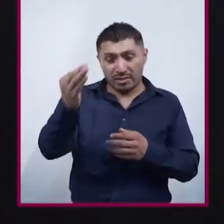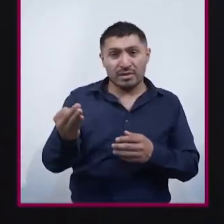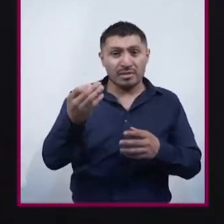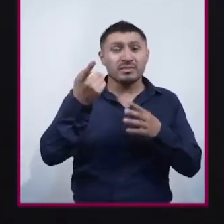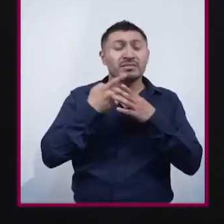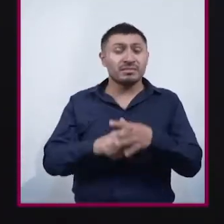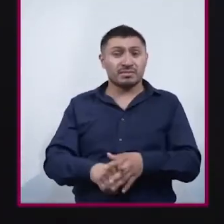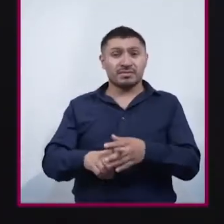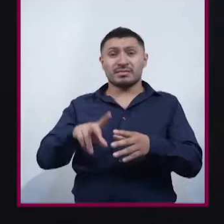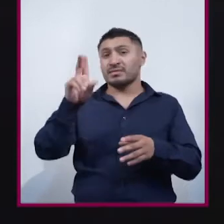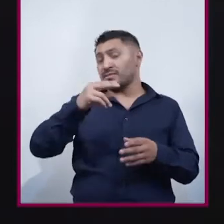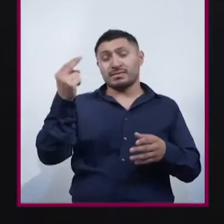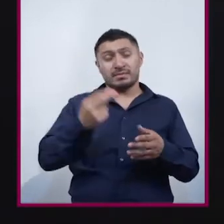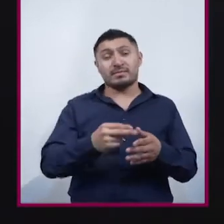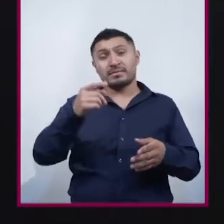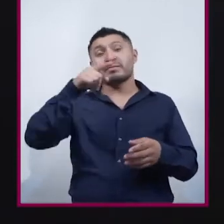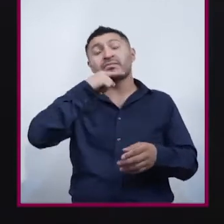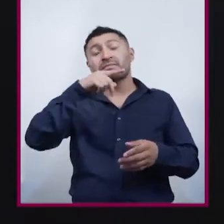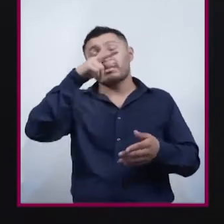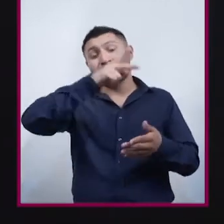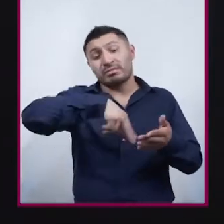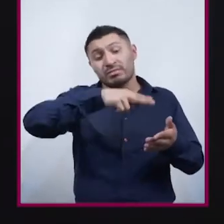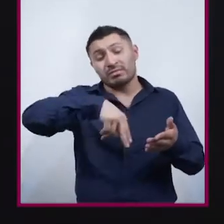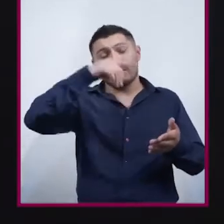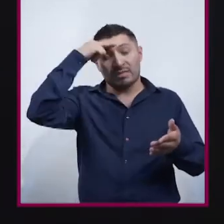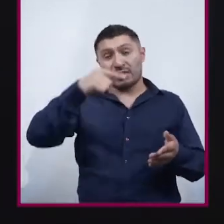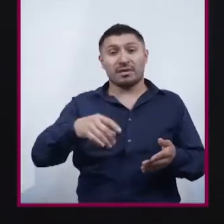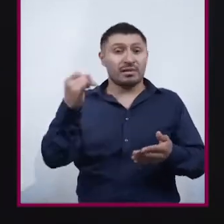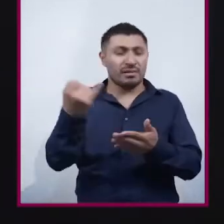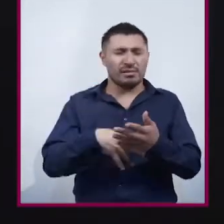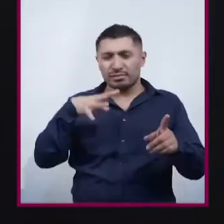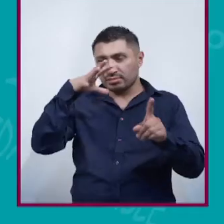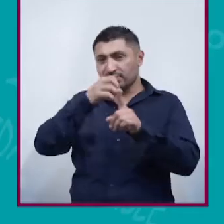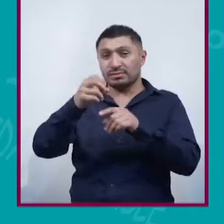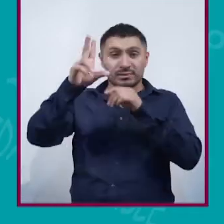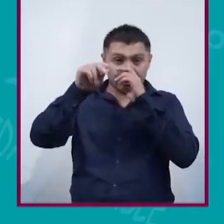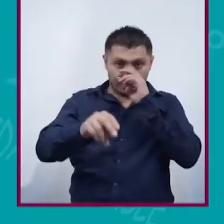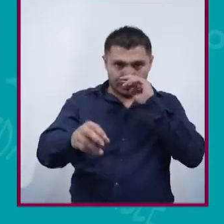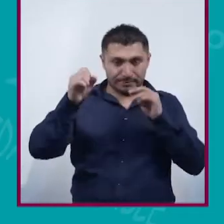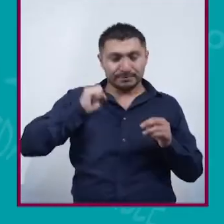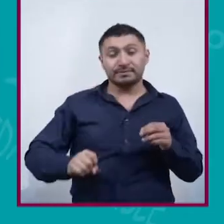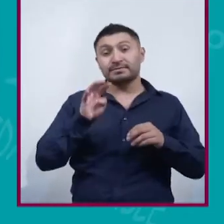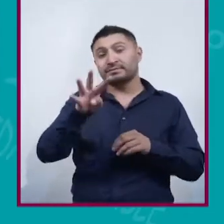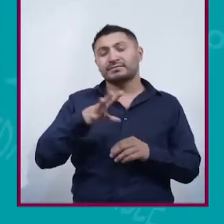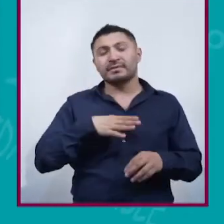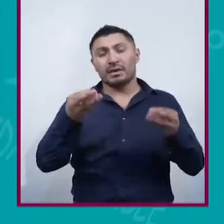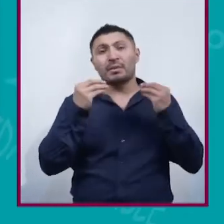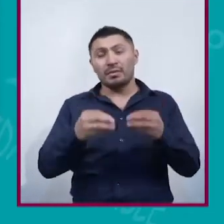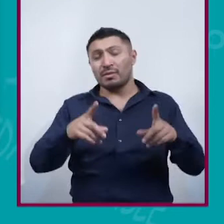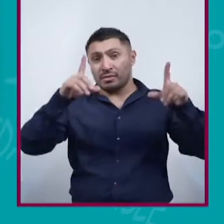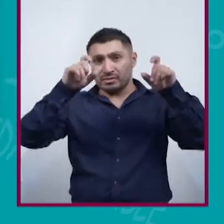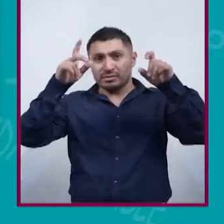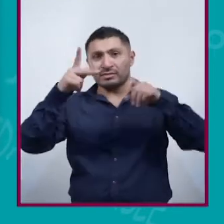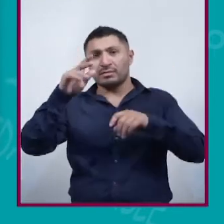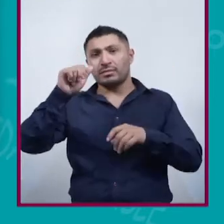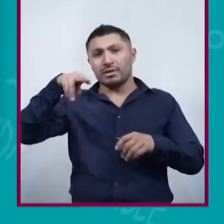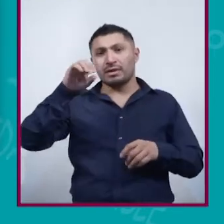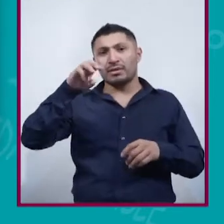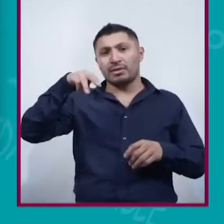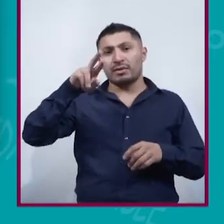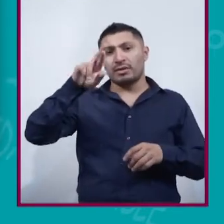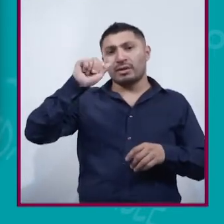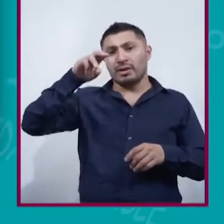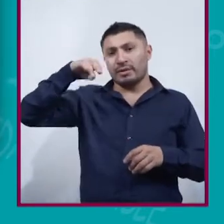era, donde ya no era necesario el lápiz y el pincel para registrar una imagen. Durante el siglo XIX predominaron las cámaras